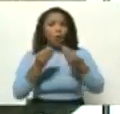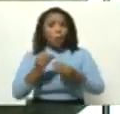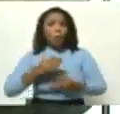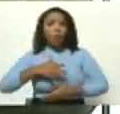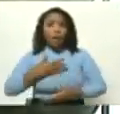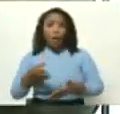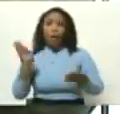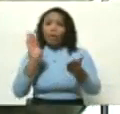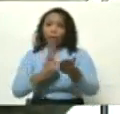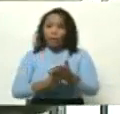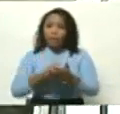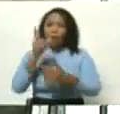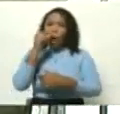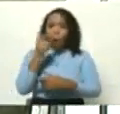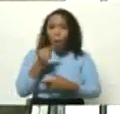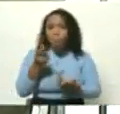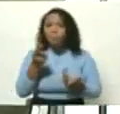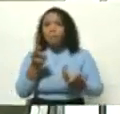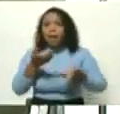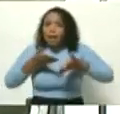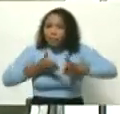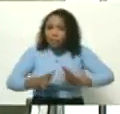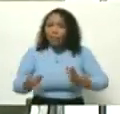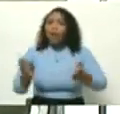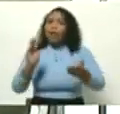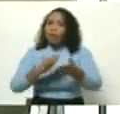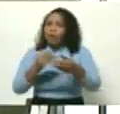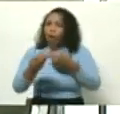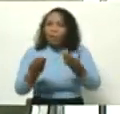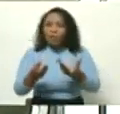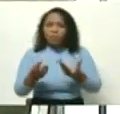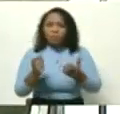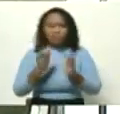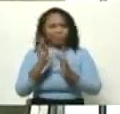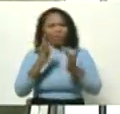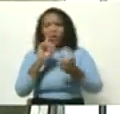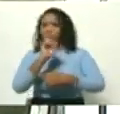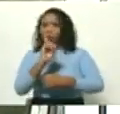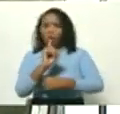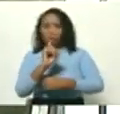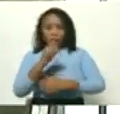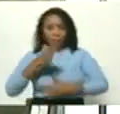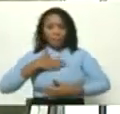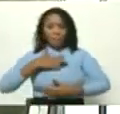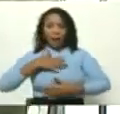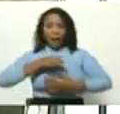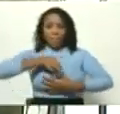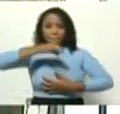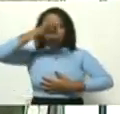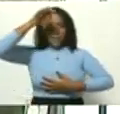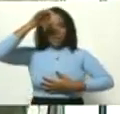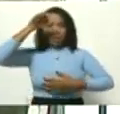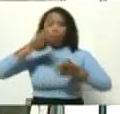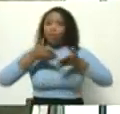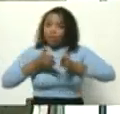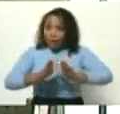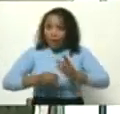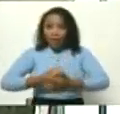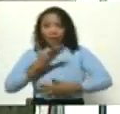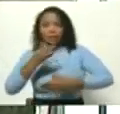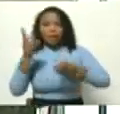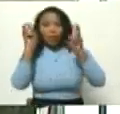de nuevo si tenía que meterse en el vientre de la mamá. Entonces le dijo Jesús, no, el renacer es del Espíritu, y Un Cántico para el Renacer